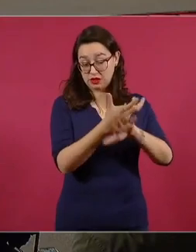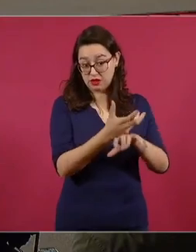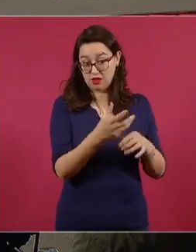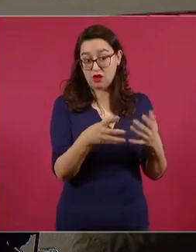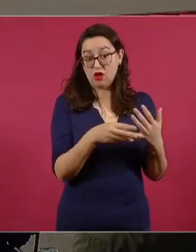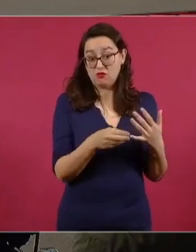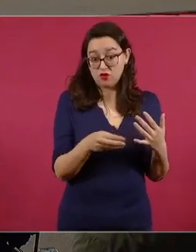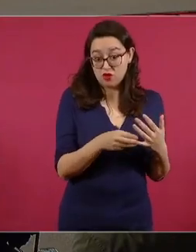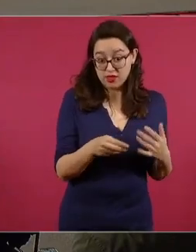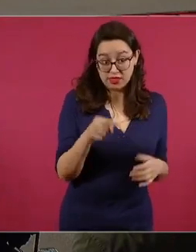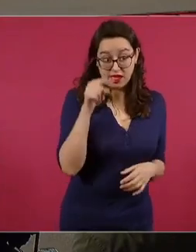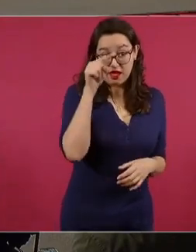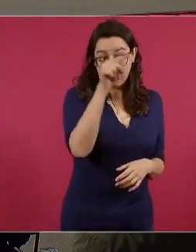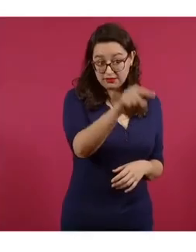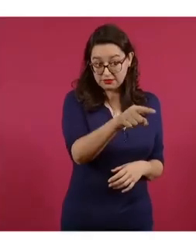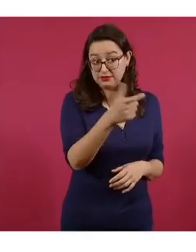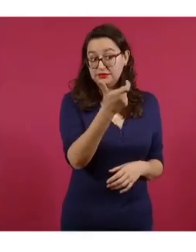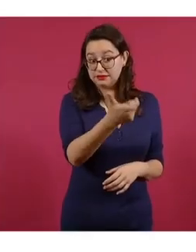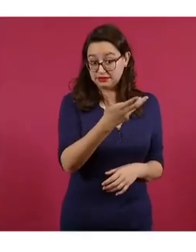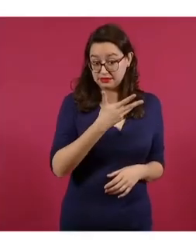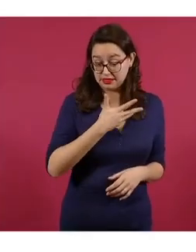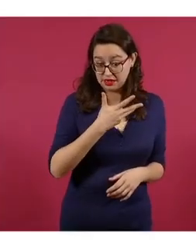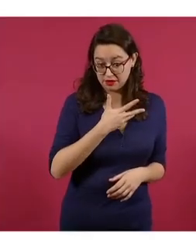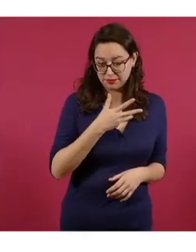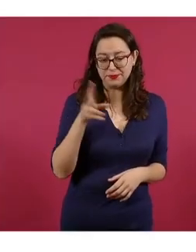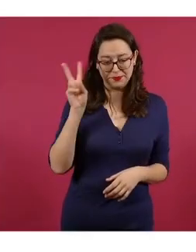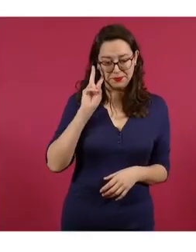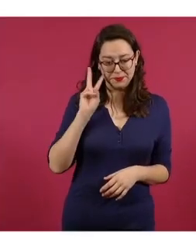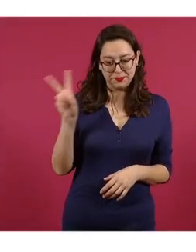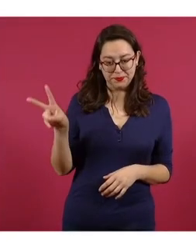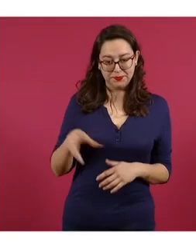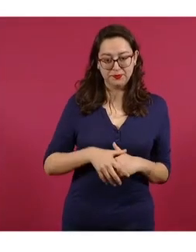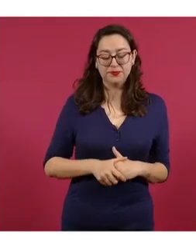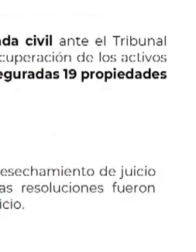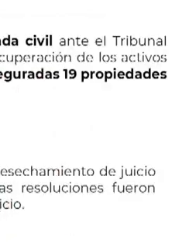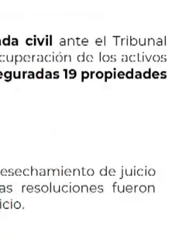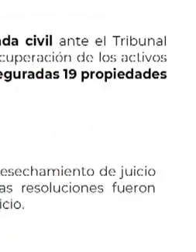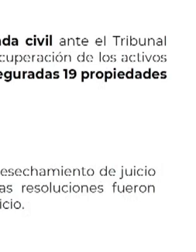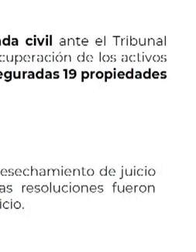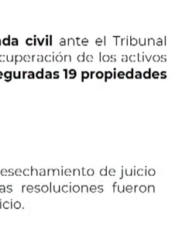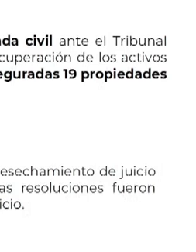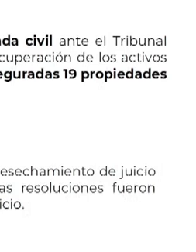y aplicados en la adquisición de bienes muebles e inmuebles y en otros activos.